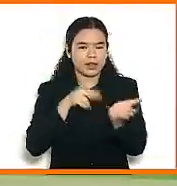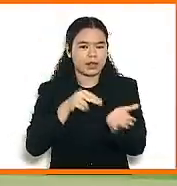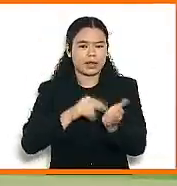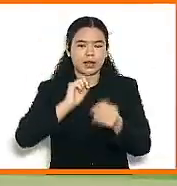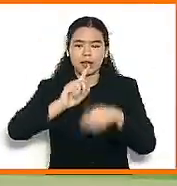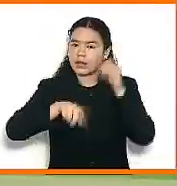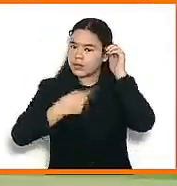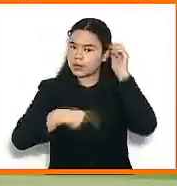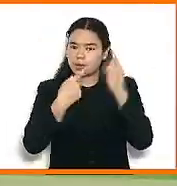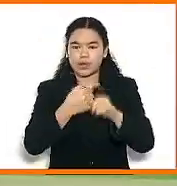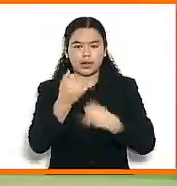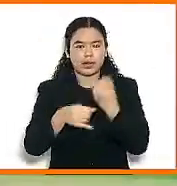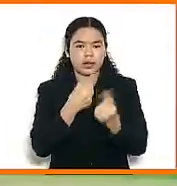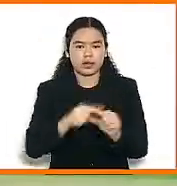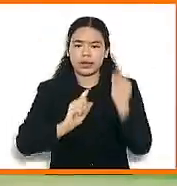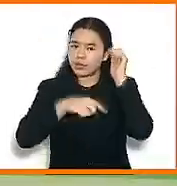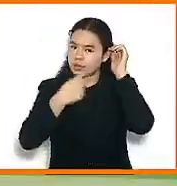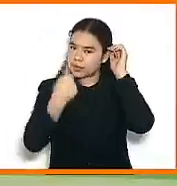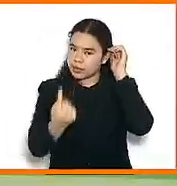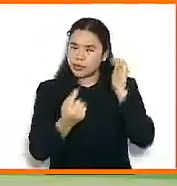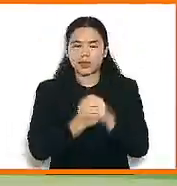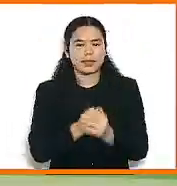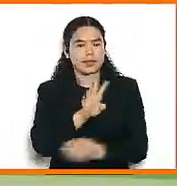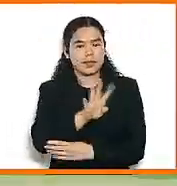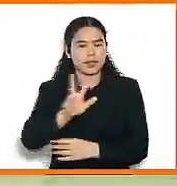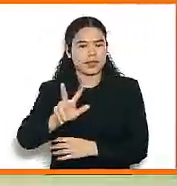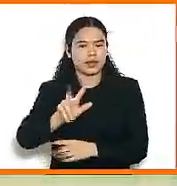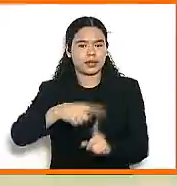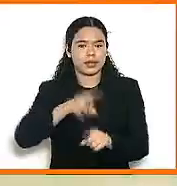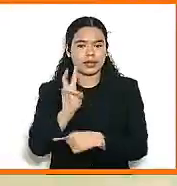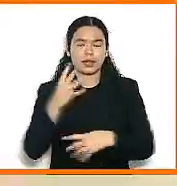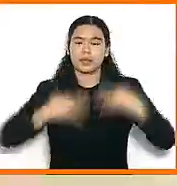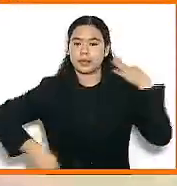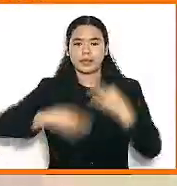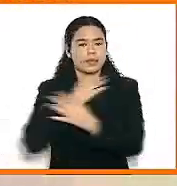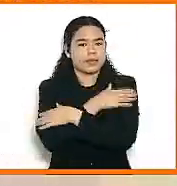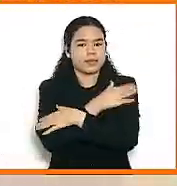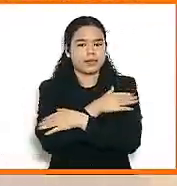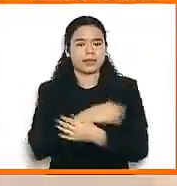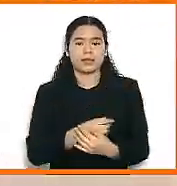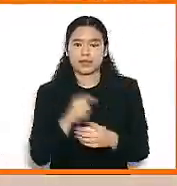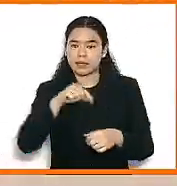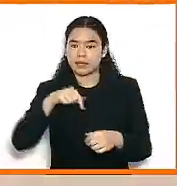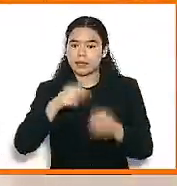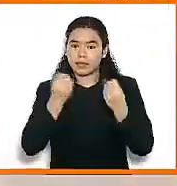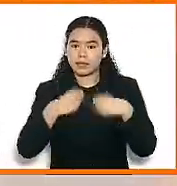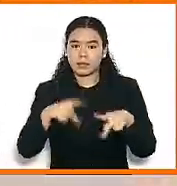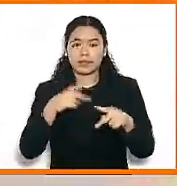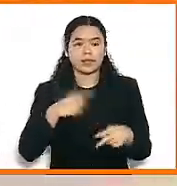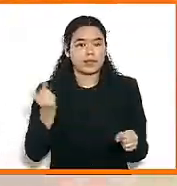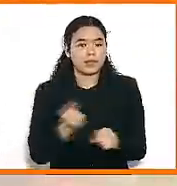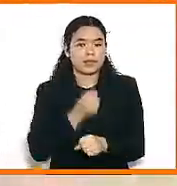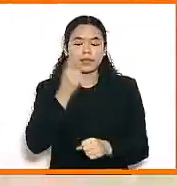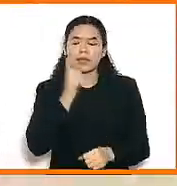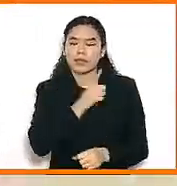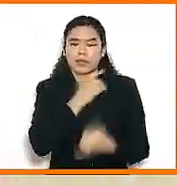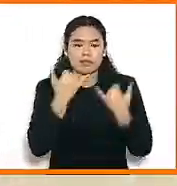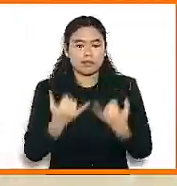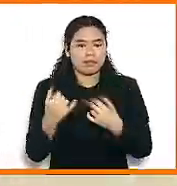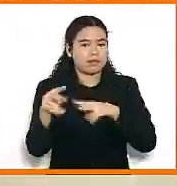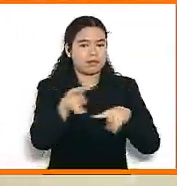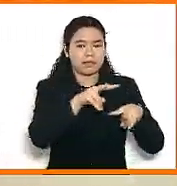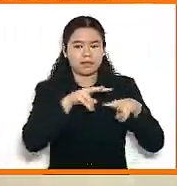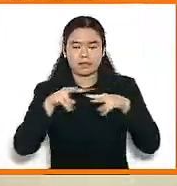jugada gratis. Para más 1, 43 más 7. Muchas felicidades. Tatiana, en esta ocasión me gané la Loto